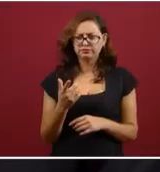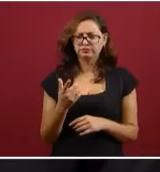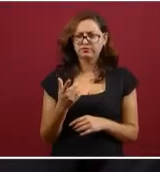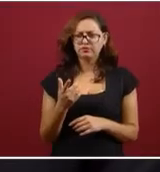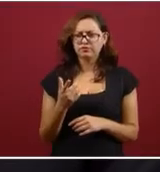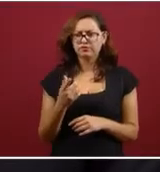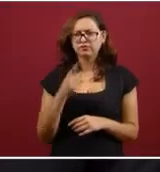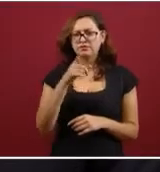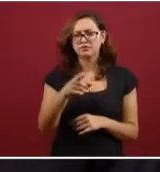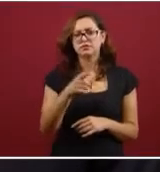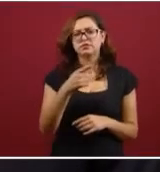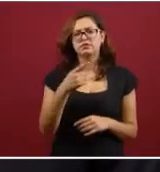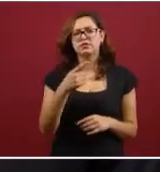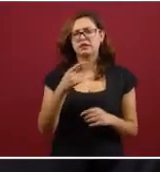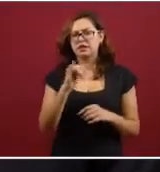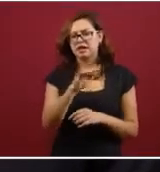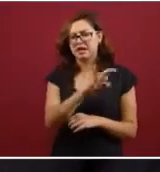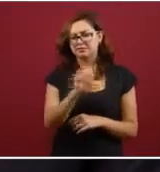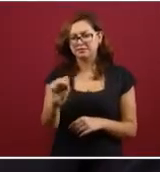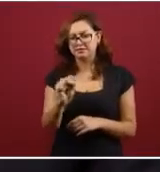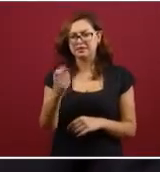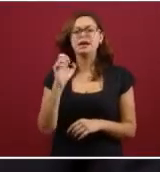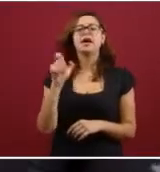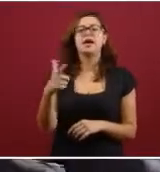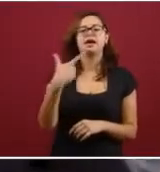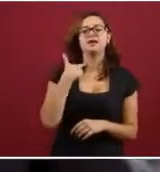Seguro Social, Germán